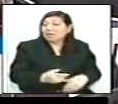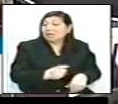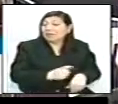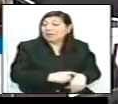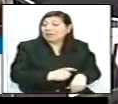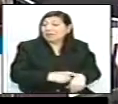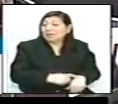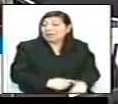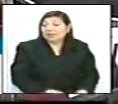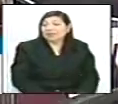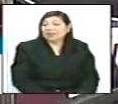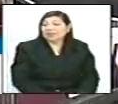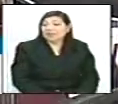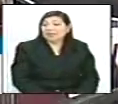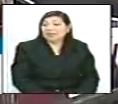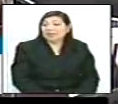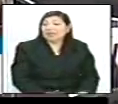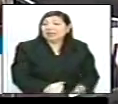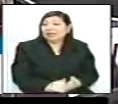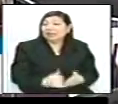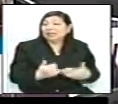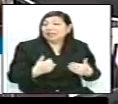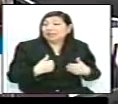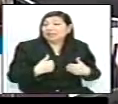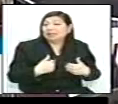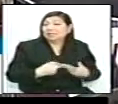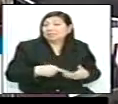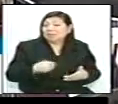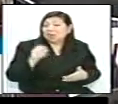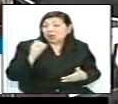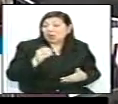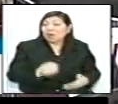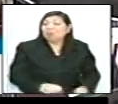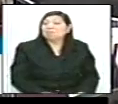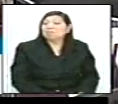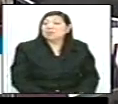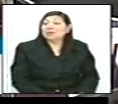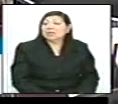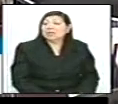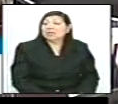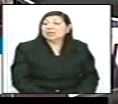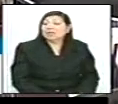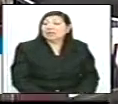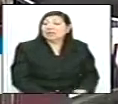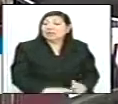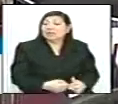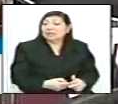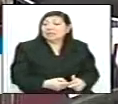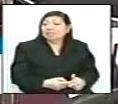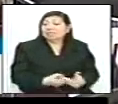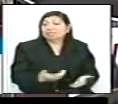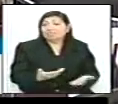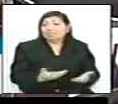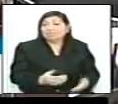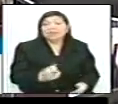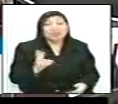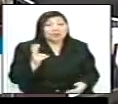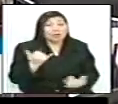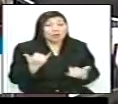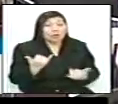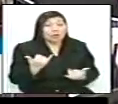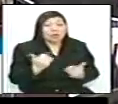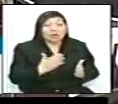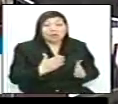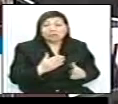plazos en los que deberíamos emitir una opinión. Por eso yo también respaldo la iniciativa de que escuchemos hoy día a